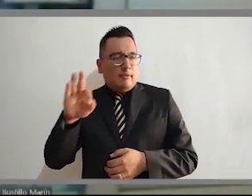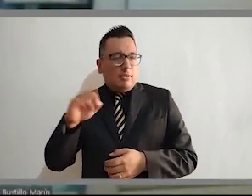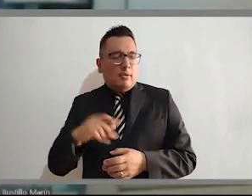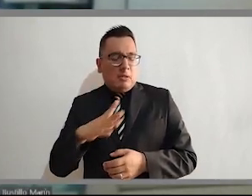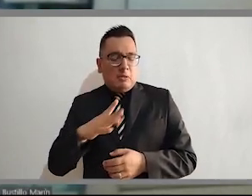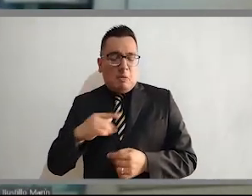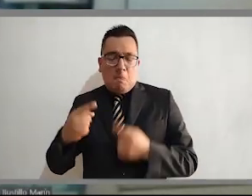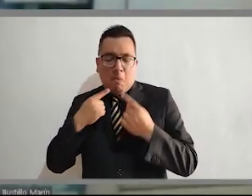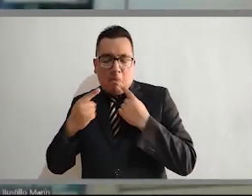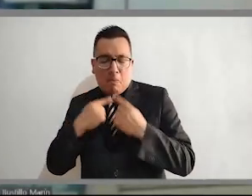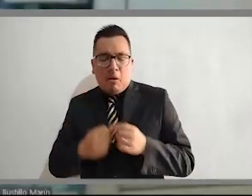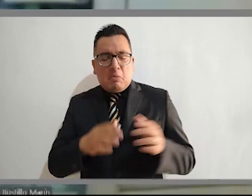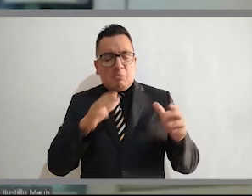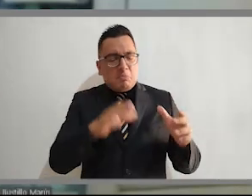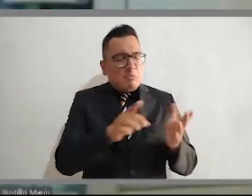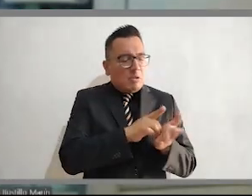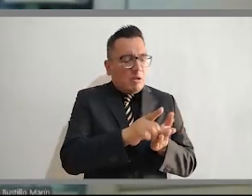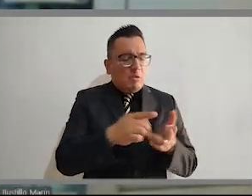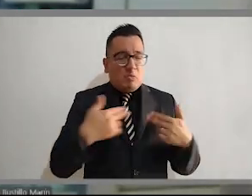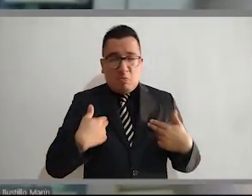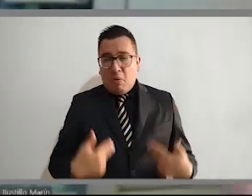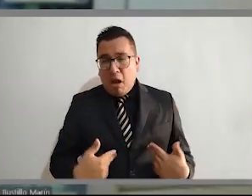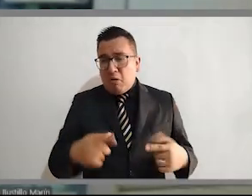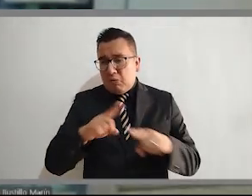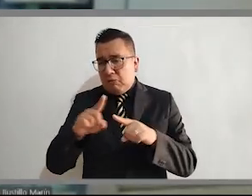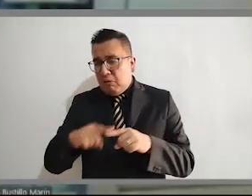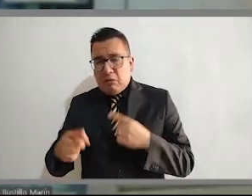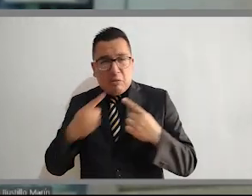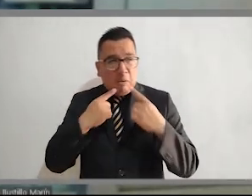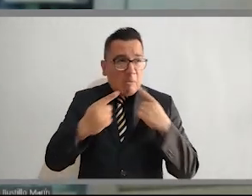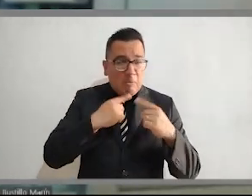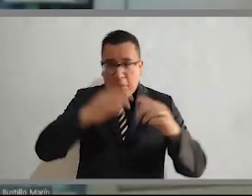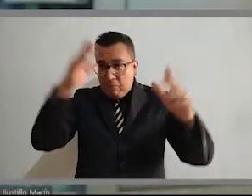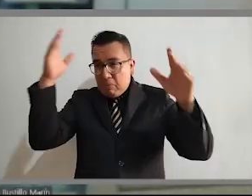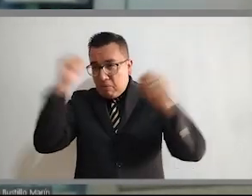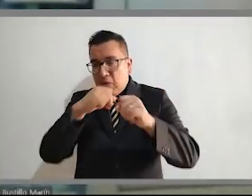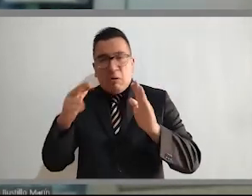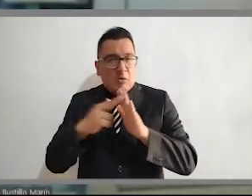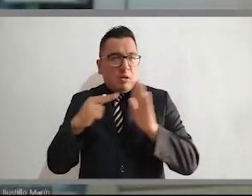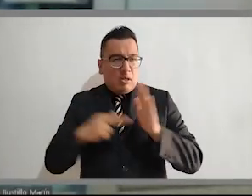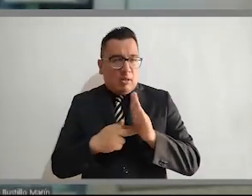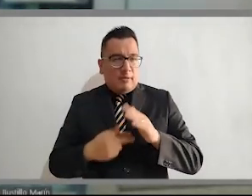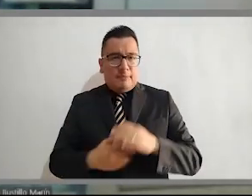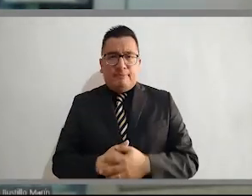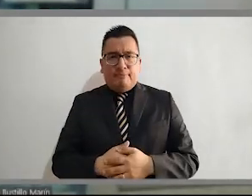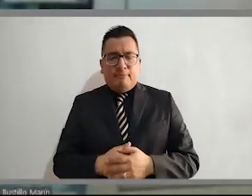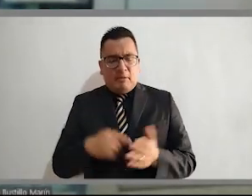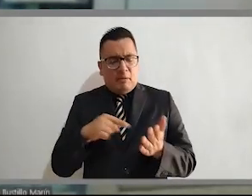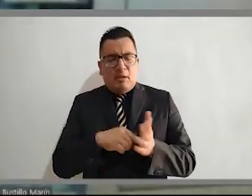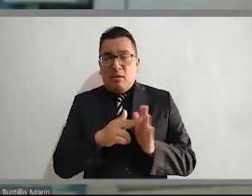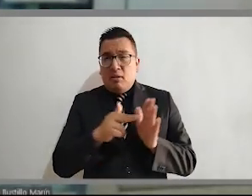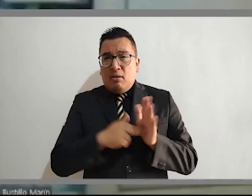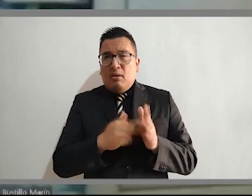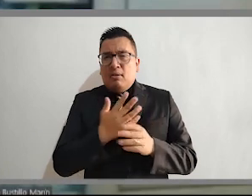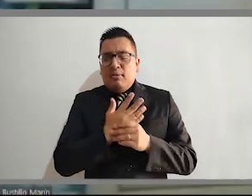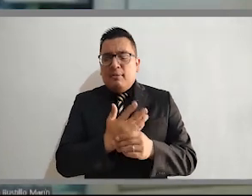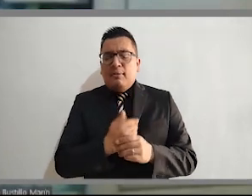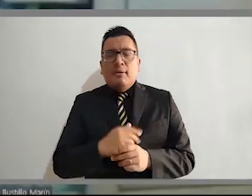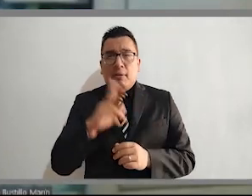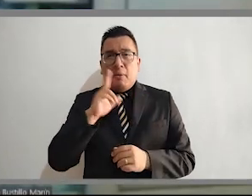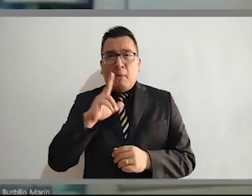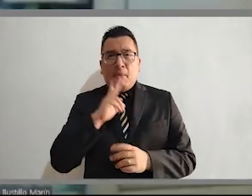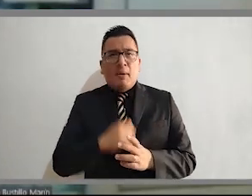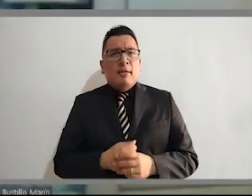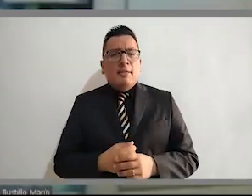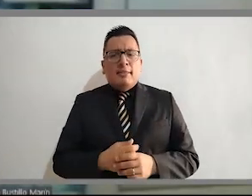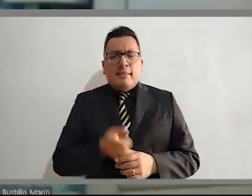CONAVIM, la Comisión de Derechos Humanos, es decir, varias instituciones. Y lo que decían ahí es, primero, describían